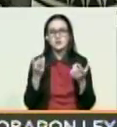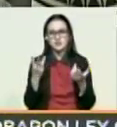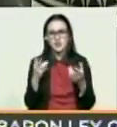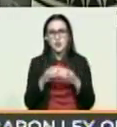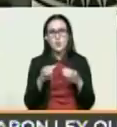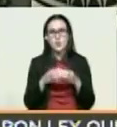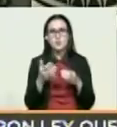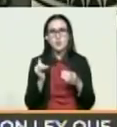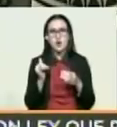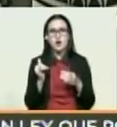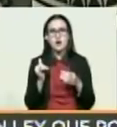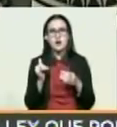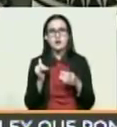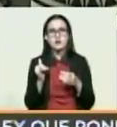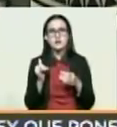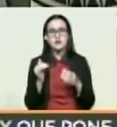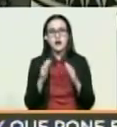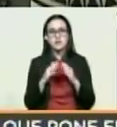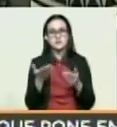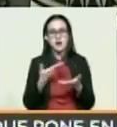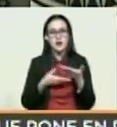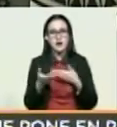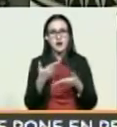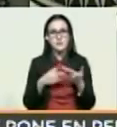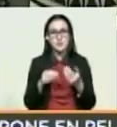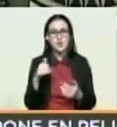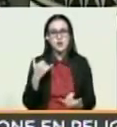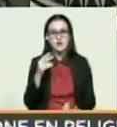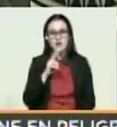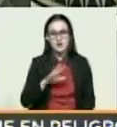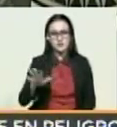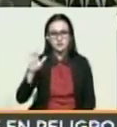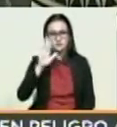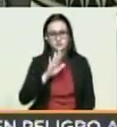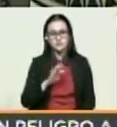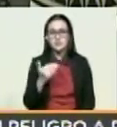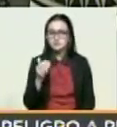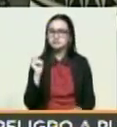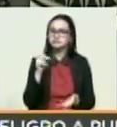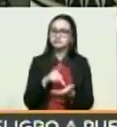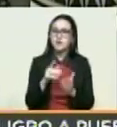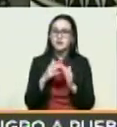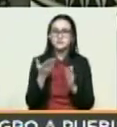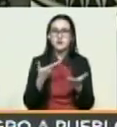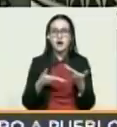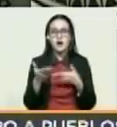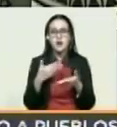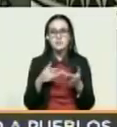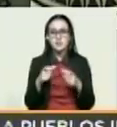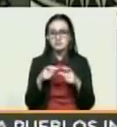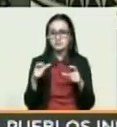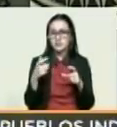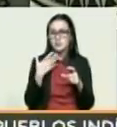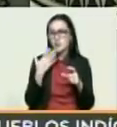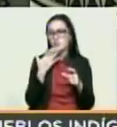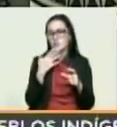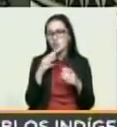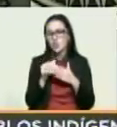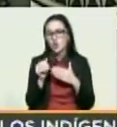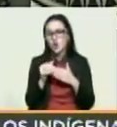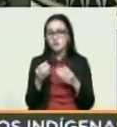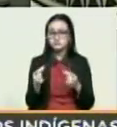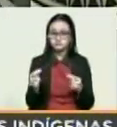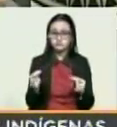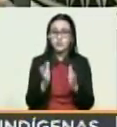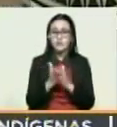tienen casa de cambio en todo el territorio nacional usted puede ir a esa casa de cambio con un billete de moneda extranjera y solicitar que le